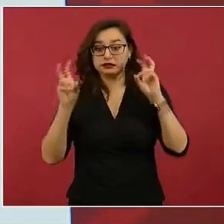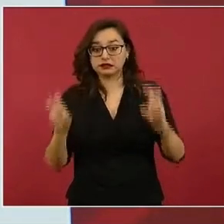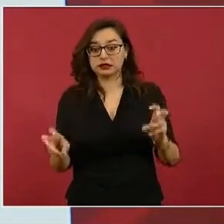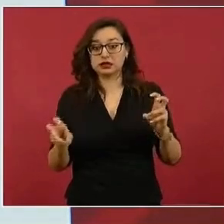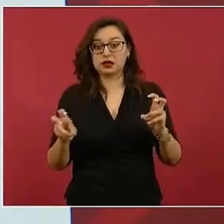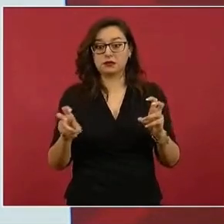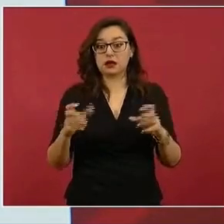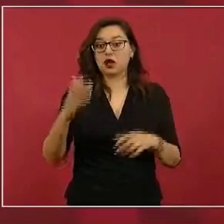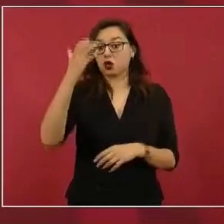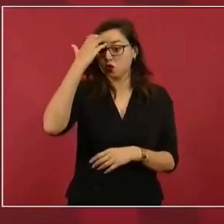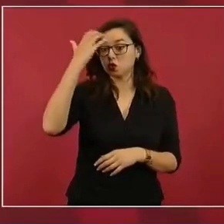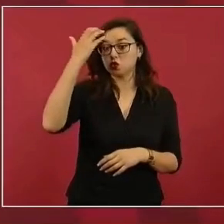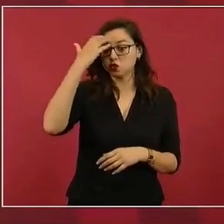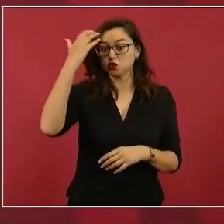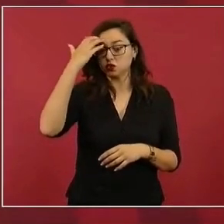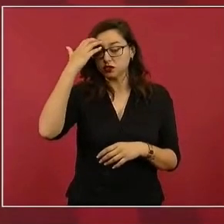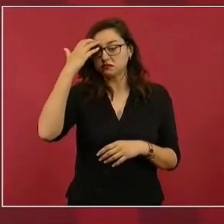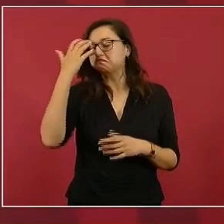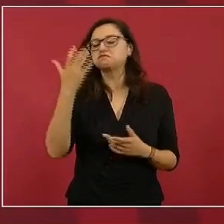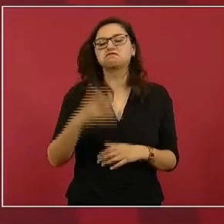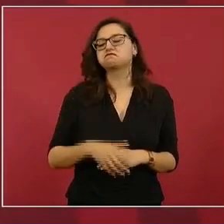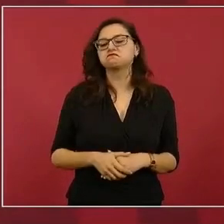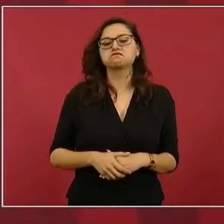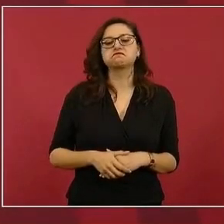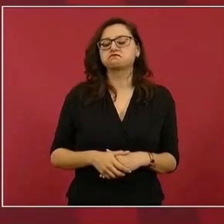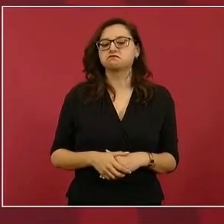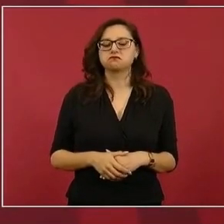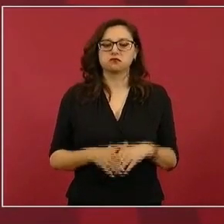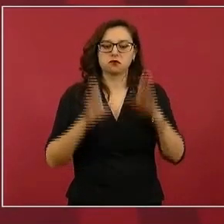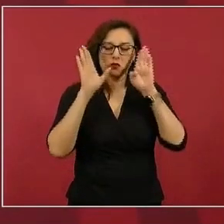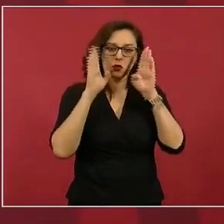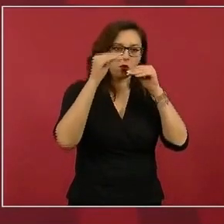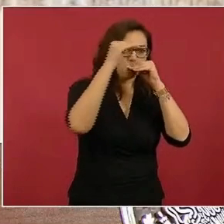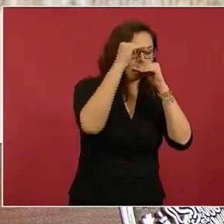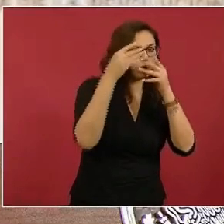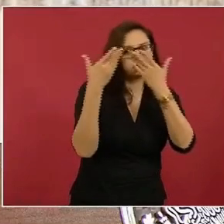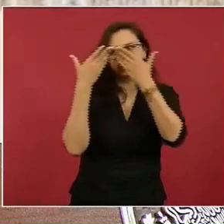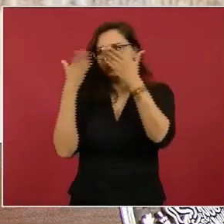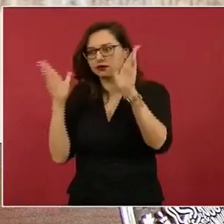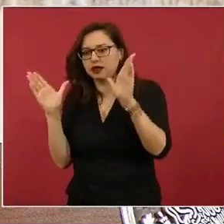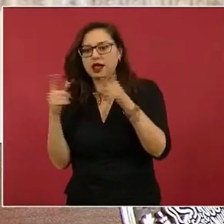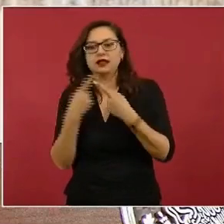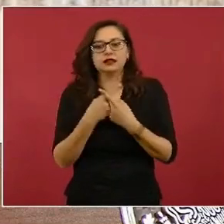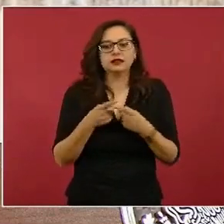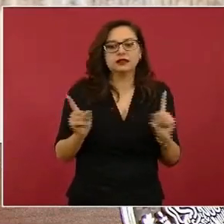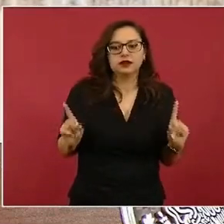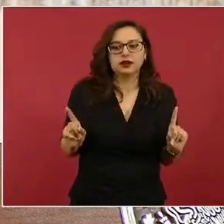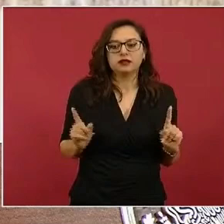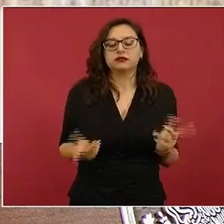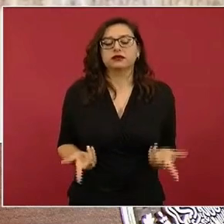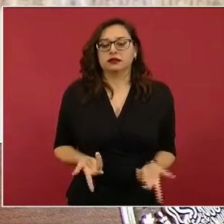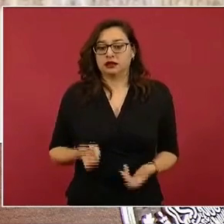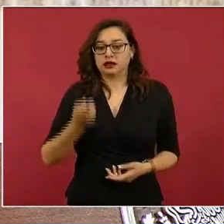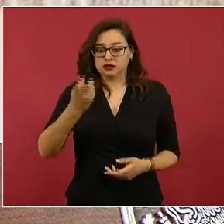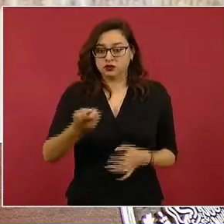Ahora hay esta polémica que es muy importante, pues para que